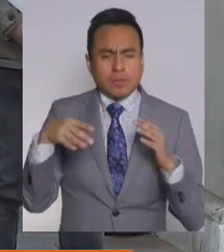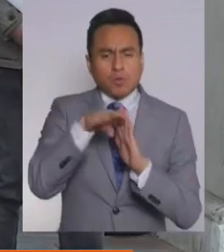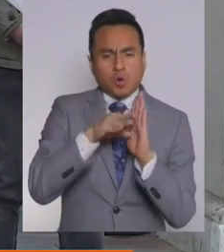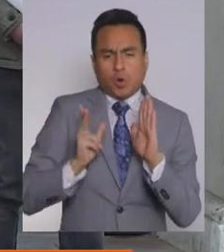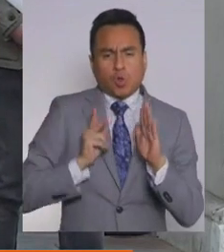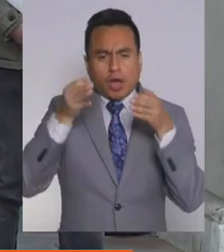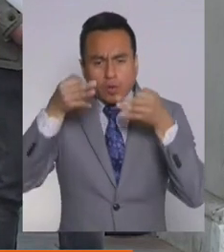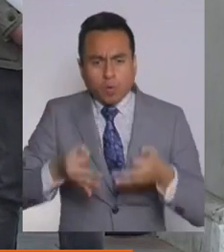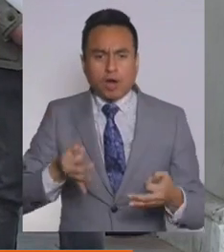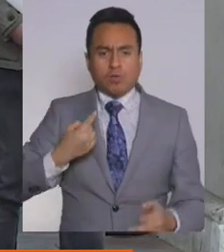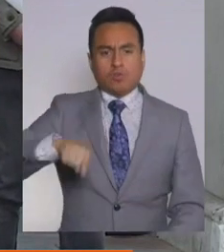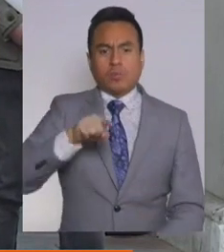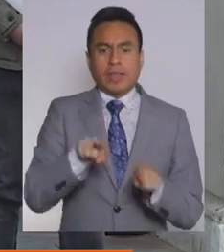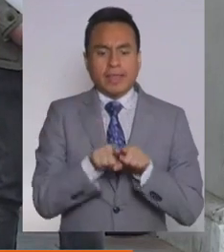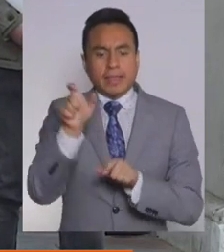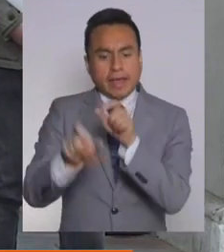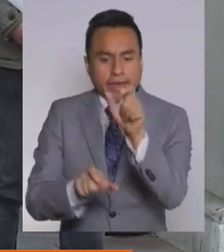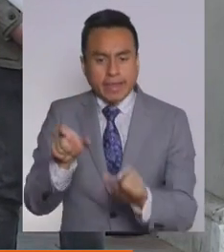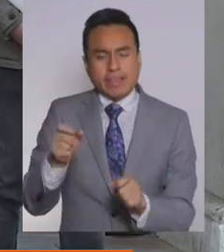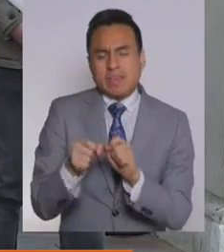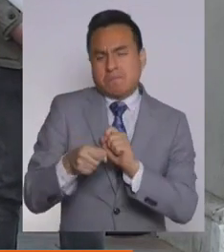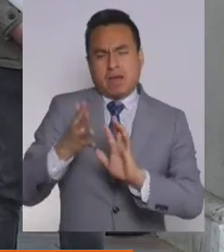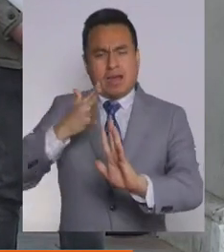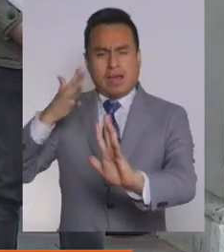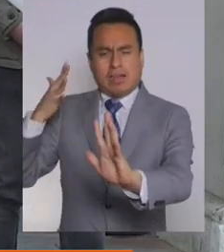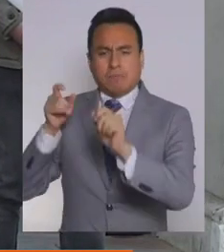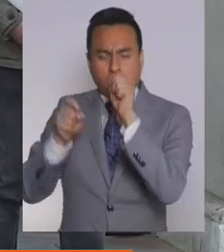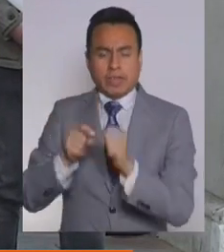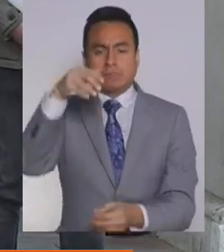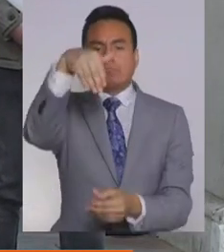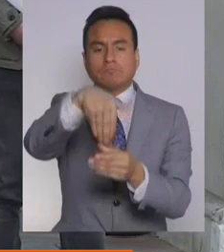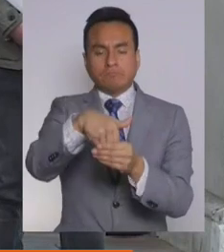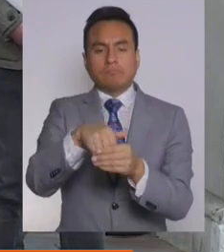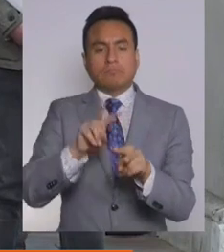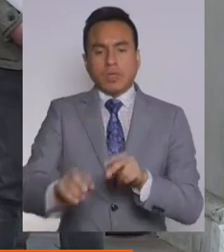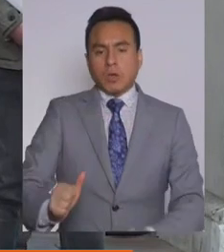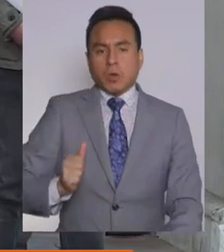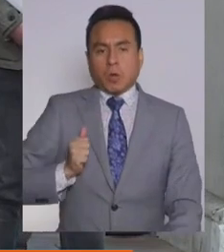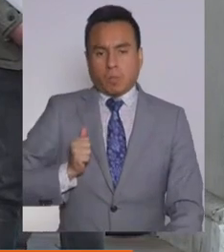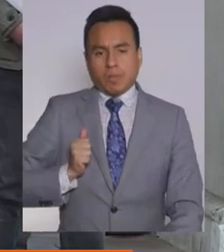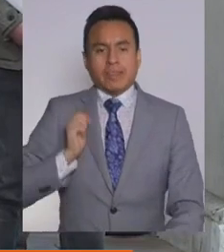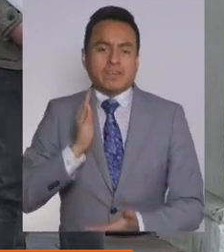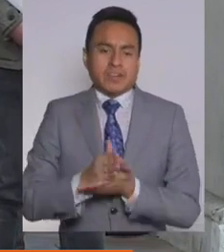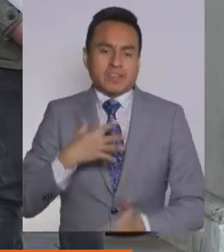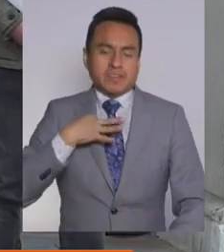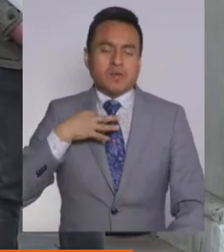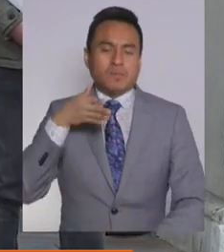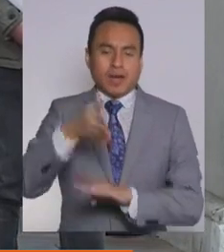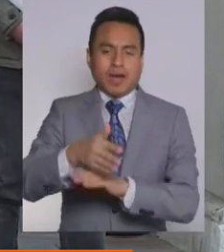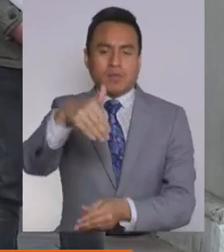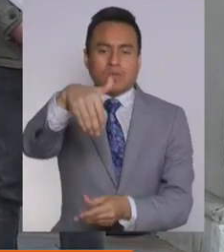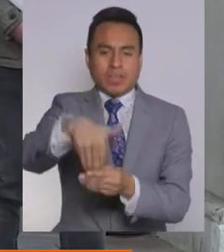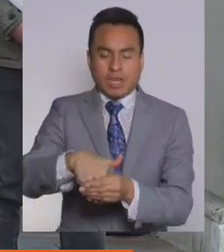protocolos adecuados, permitir que la gente, la mayor cantidad de gente pueda cumplir con este deber cívico de votar,